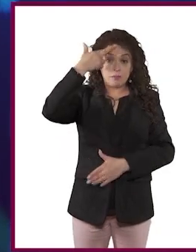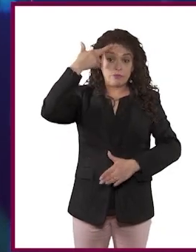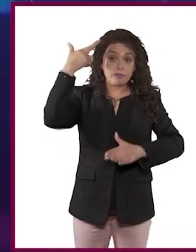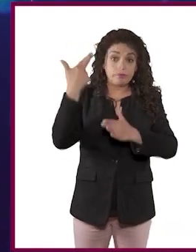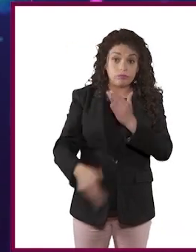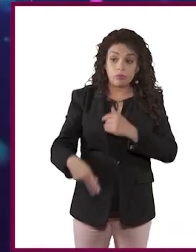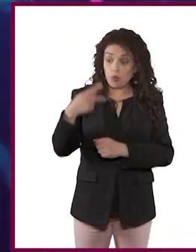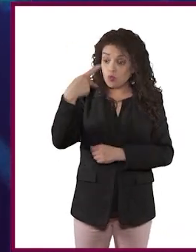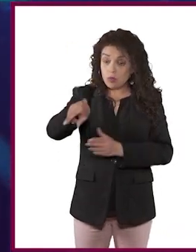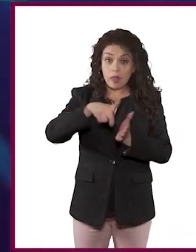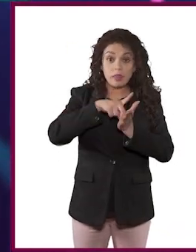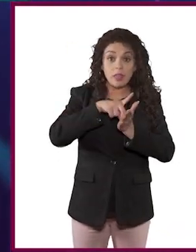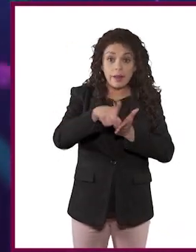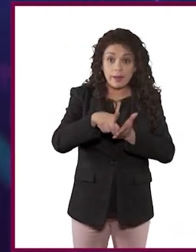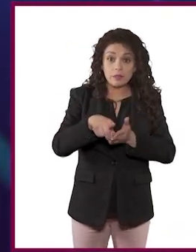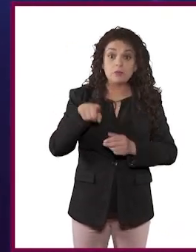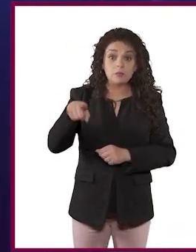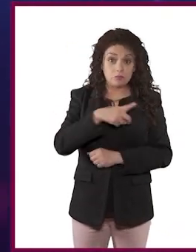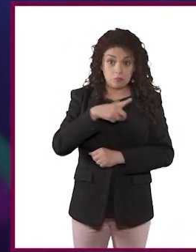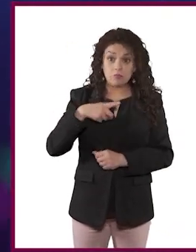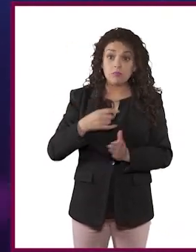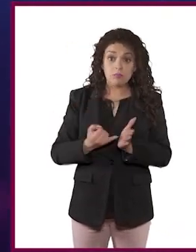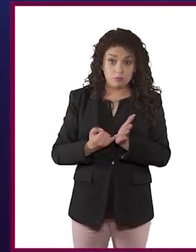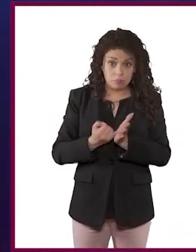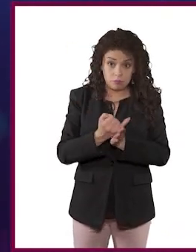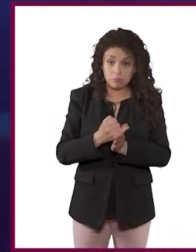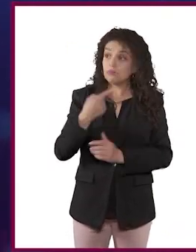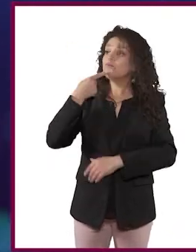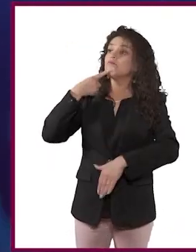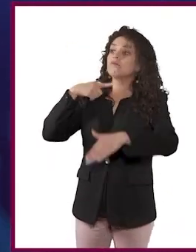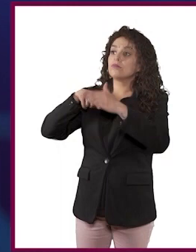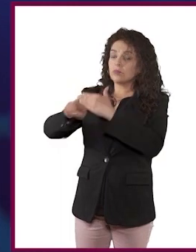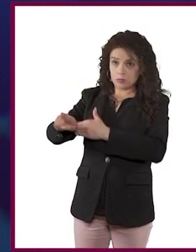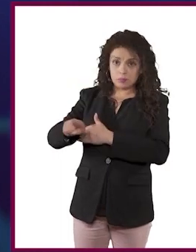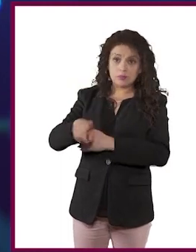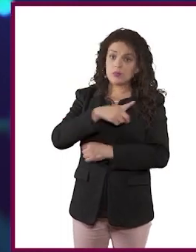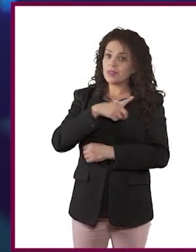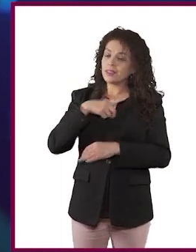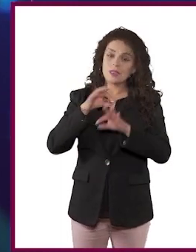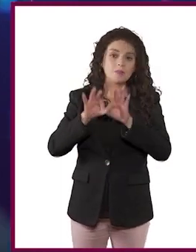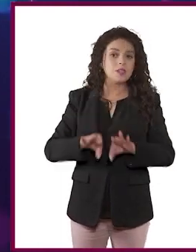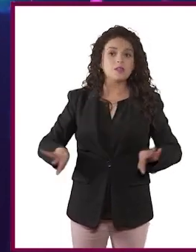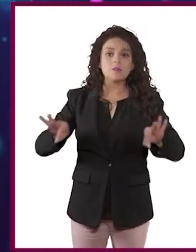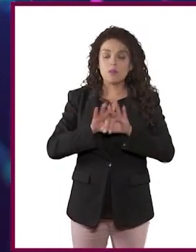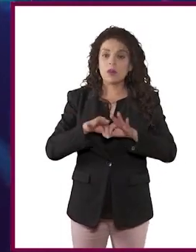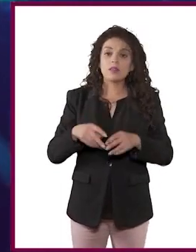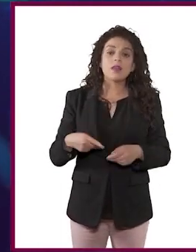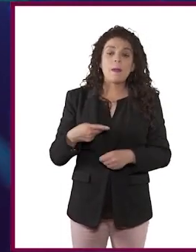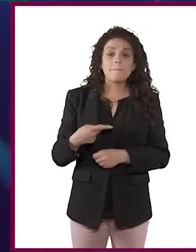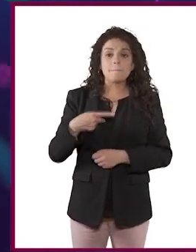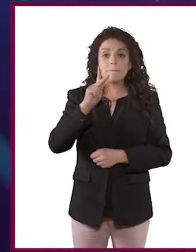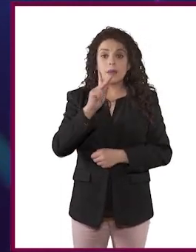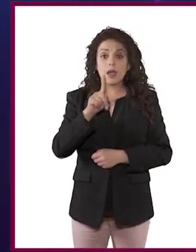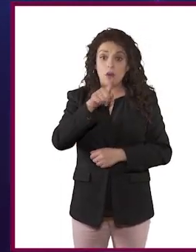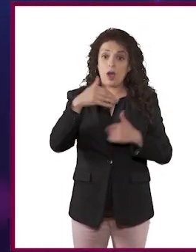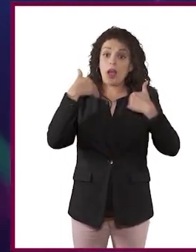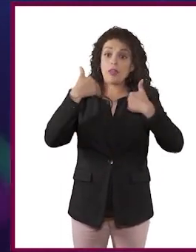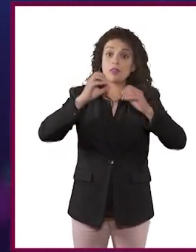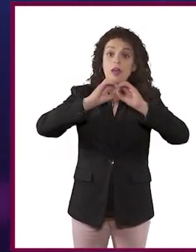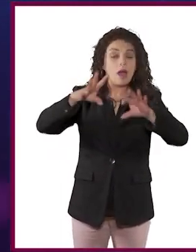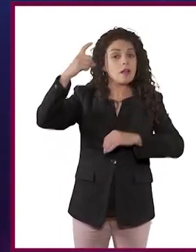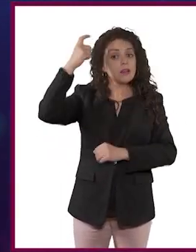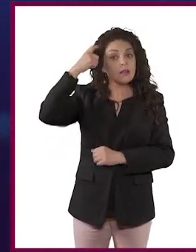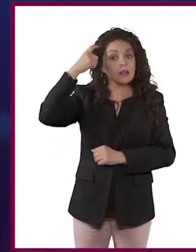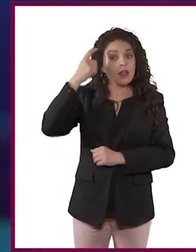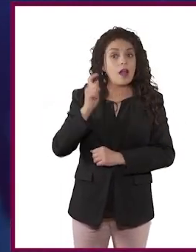Si estás siendo vulnerado en tus derechos, ejerce tu derecho, denuncia, demanda,